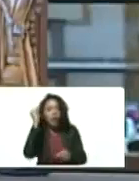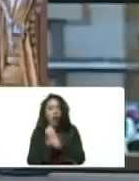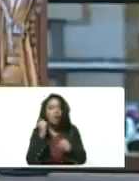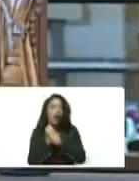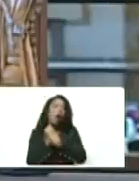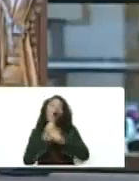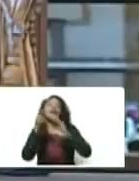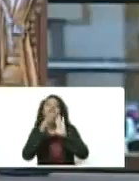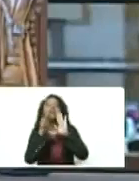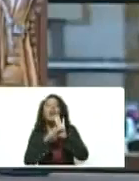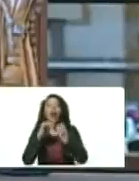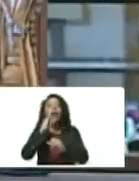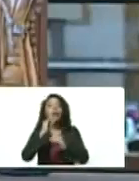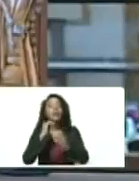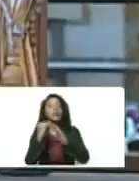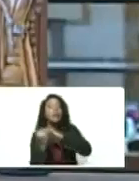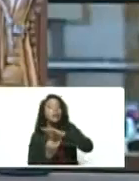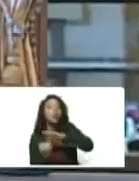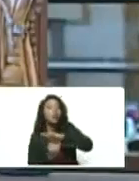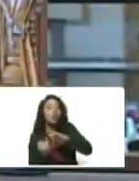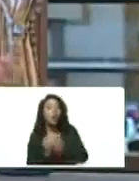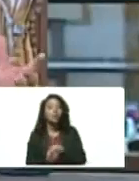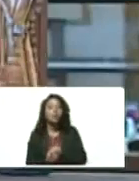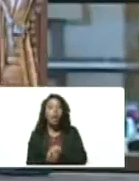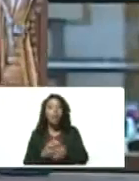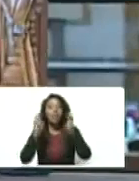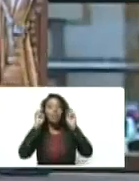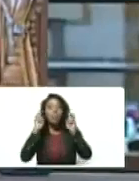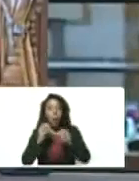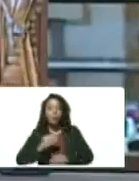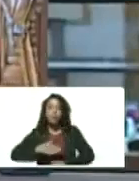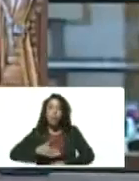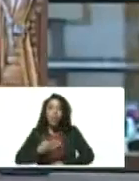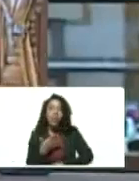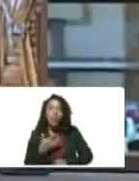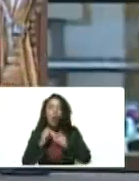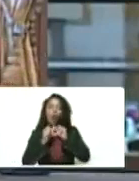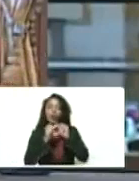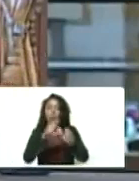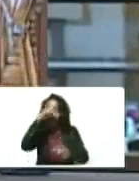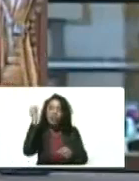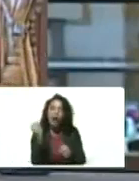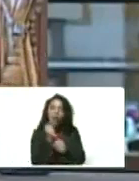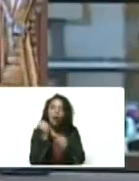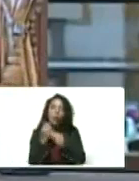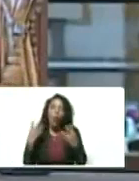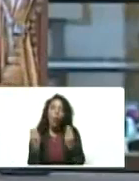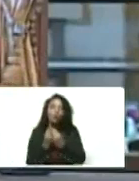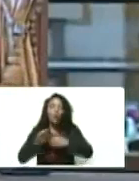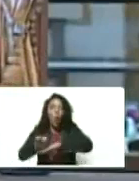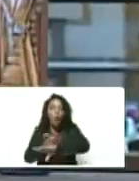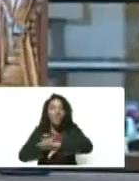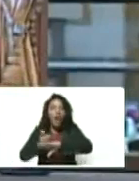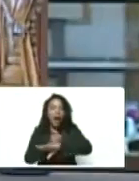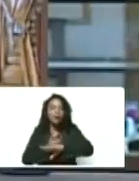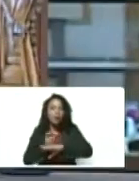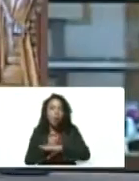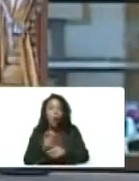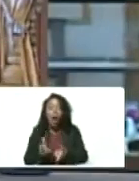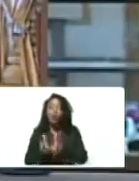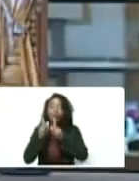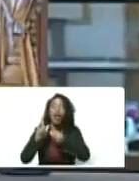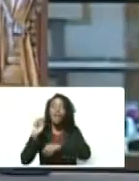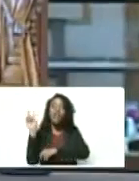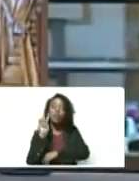institucional marcos en los que podríamos seguir trabajando con su gobierno y las autoridades